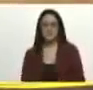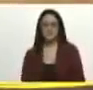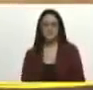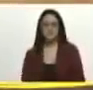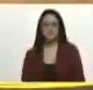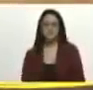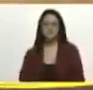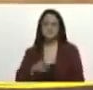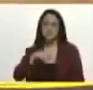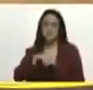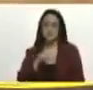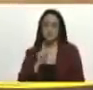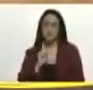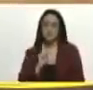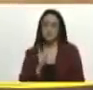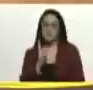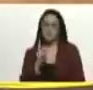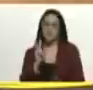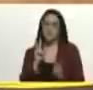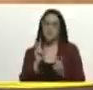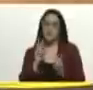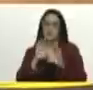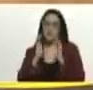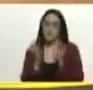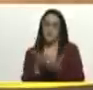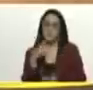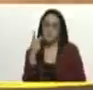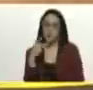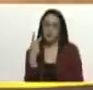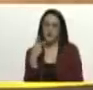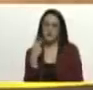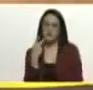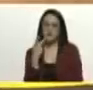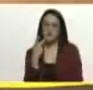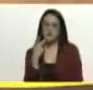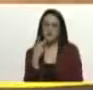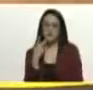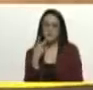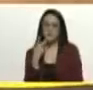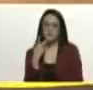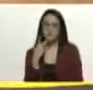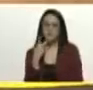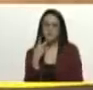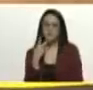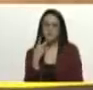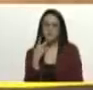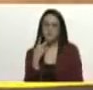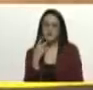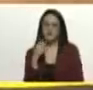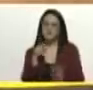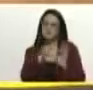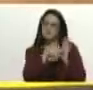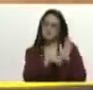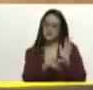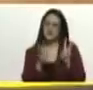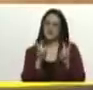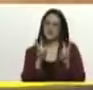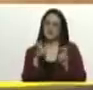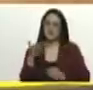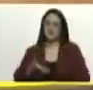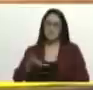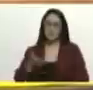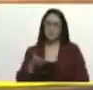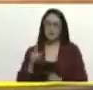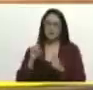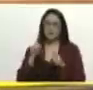Tenemos que entonces construir esa nueva geopolítica, y esa nueva geopolítica tiene componentes fundamentales. Uno es